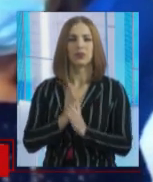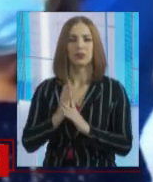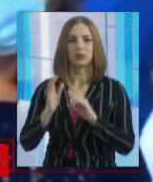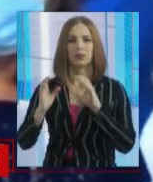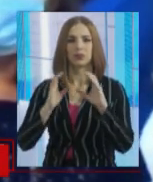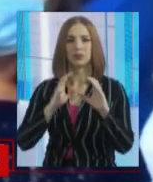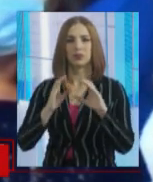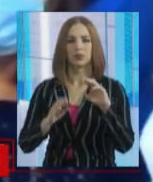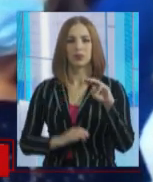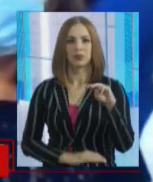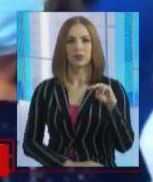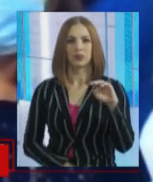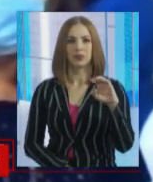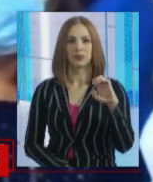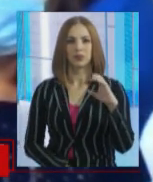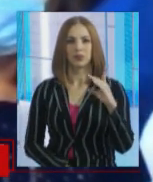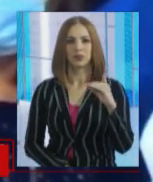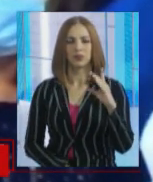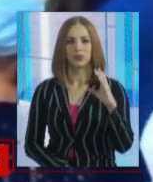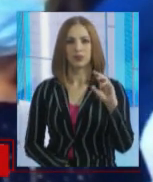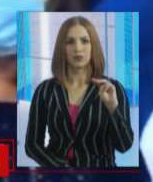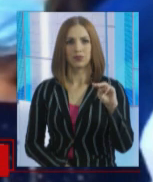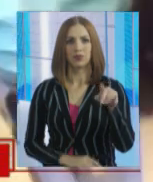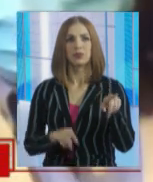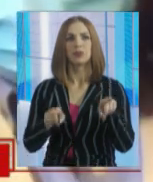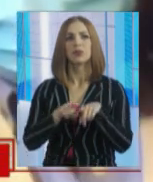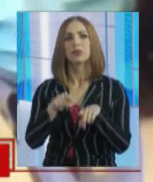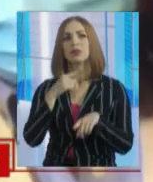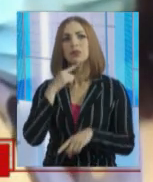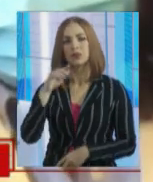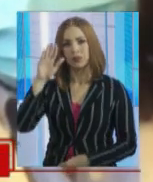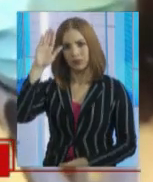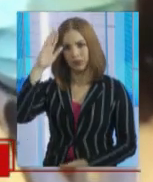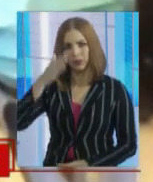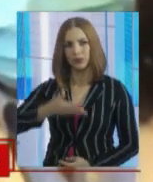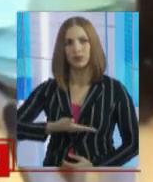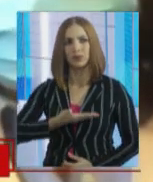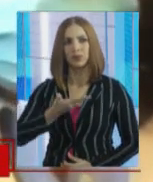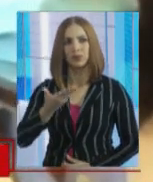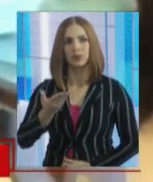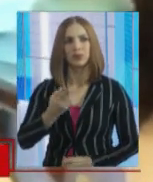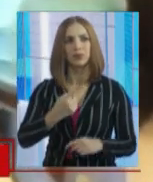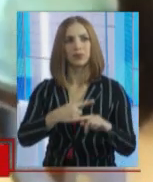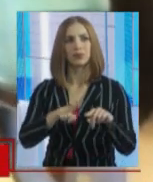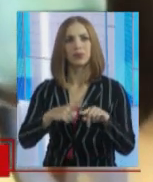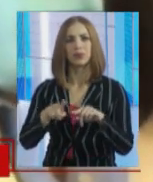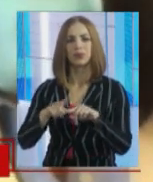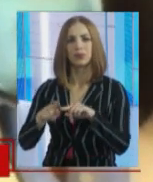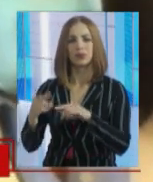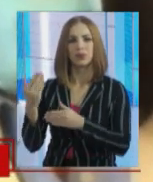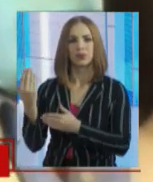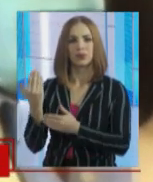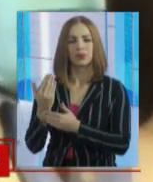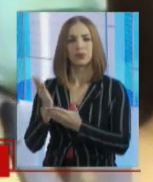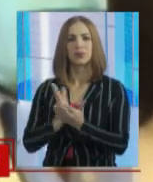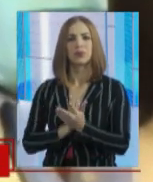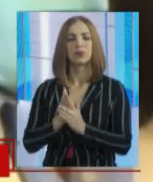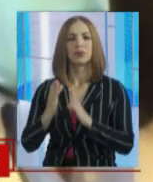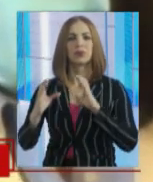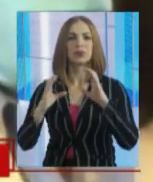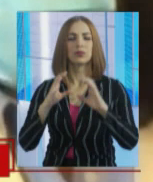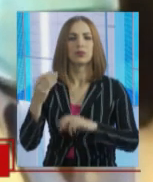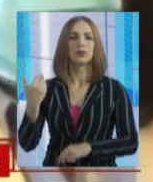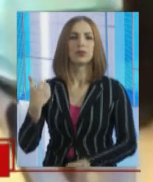Y MEDCOM también dice presente en esta iniciativa y pone a disposición las diversas plataformas y medios de comunicación que